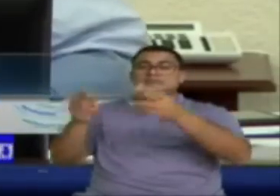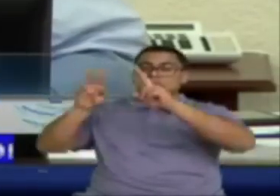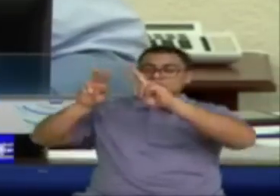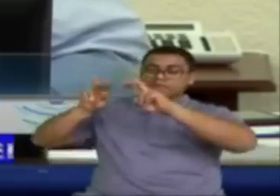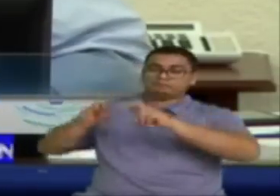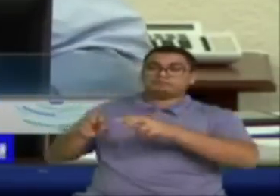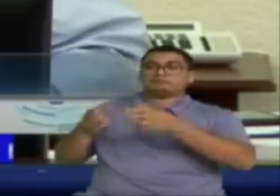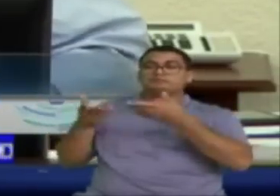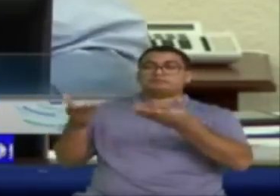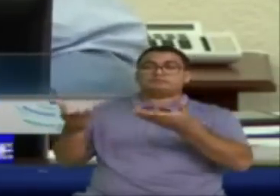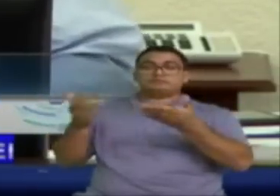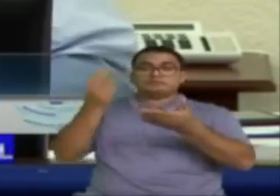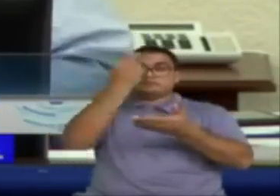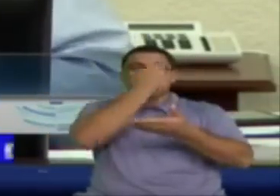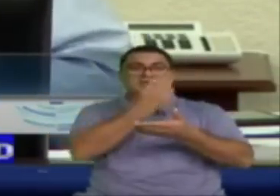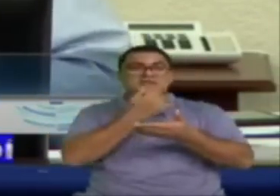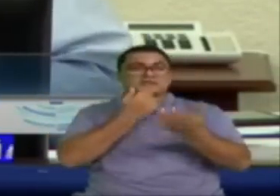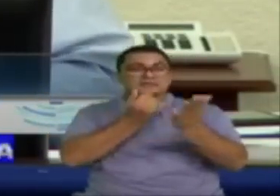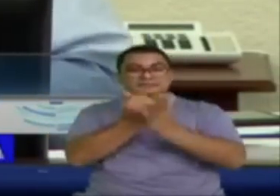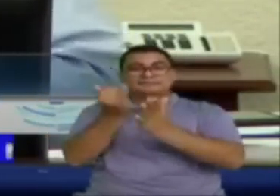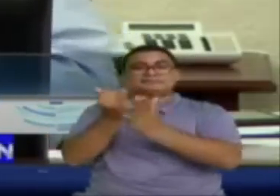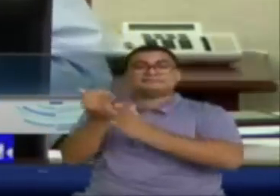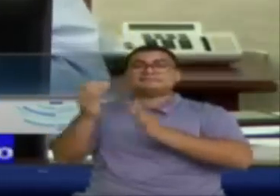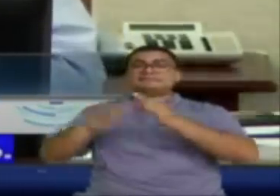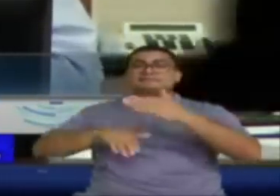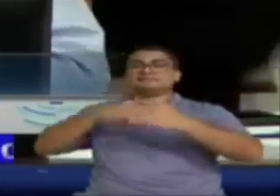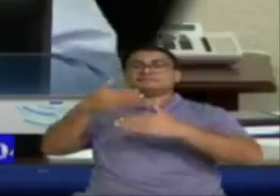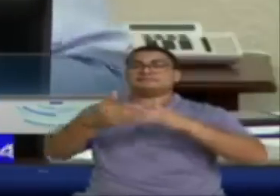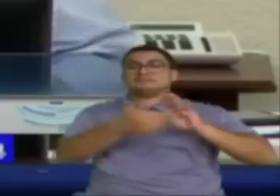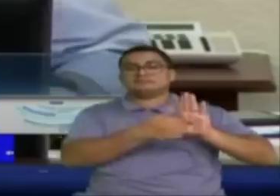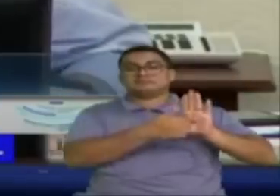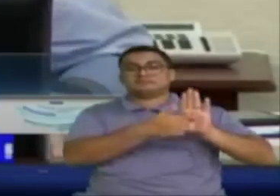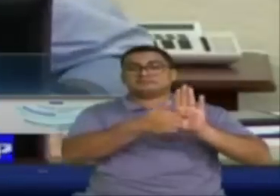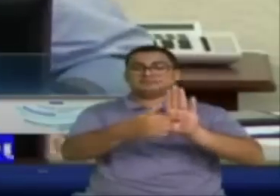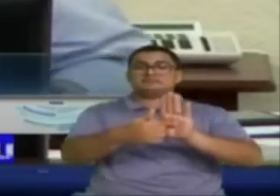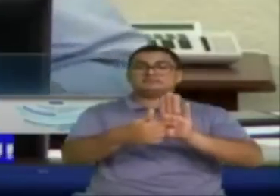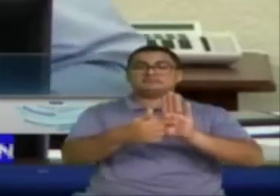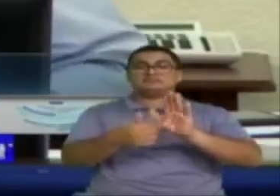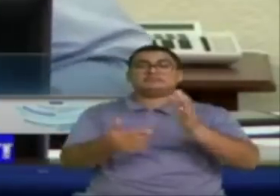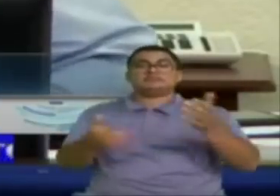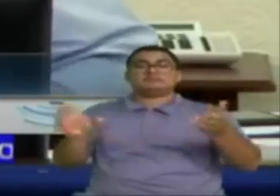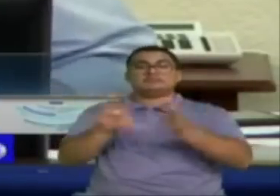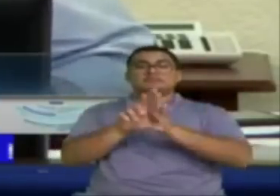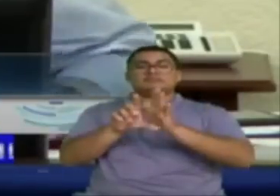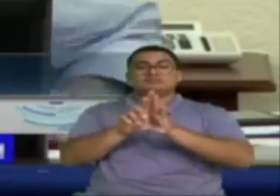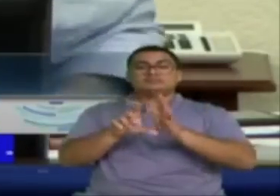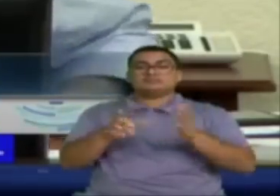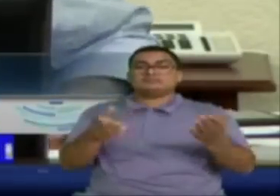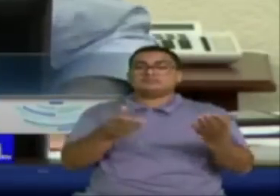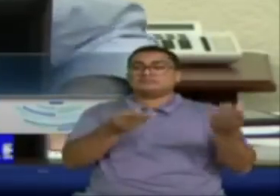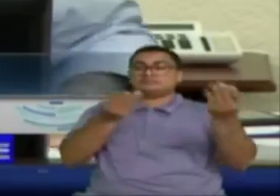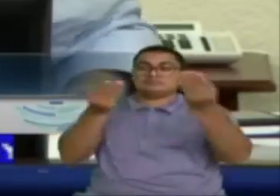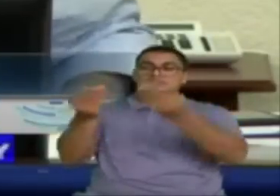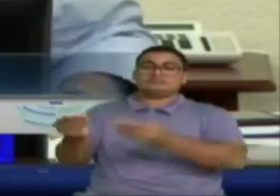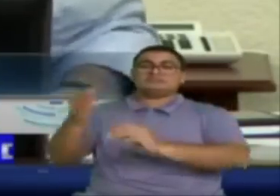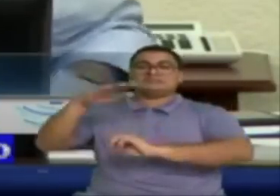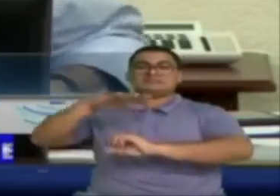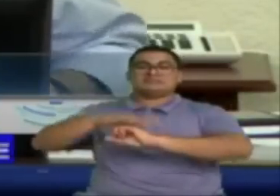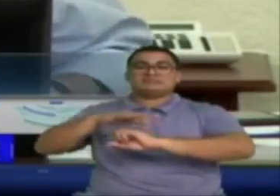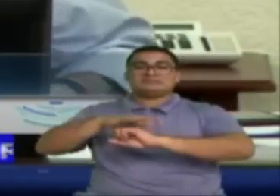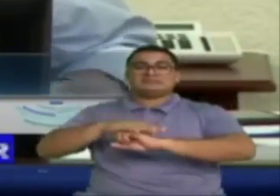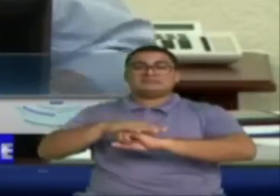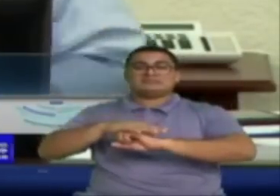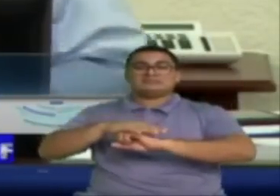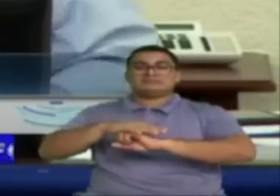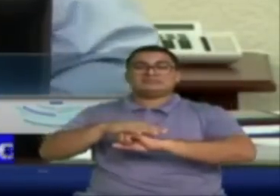revisado, consultado y presentado el dictamen en primer legislatura. Remítase a la